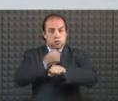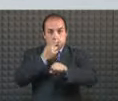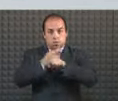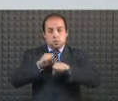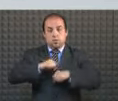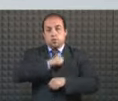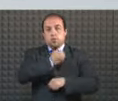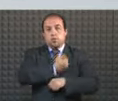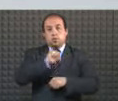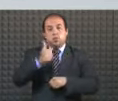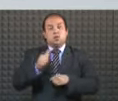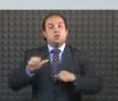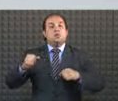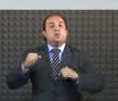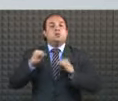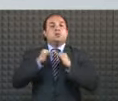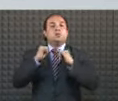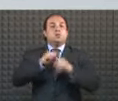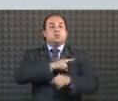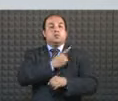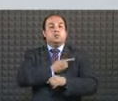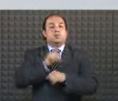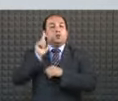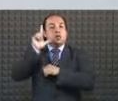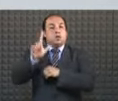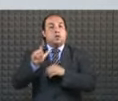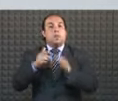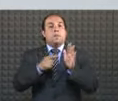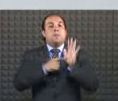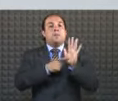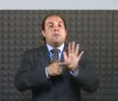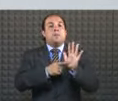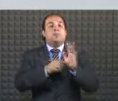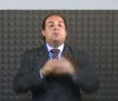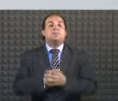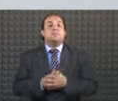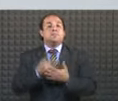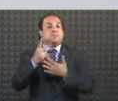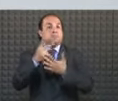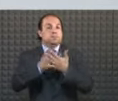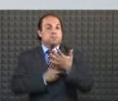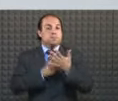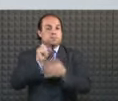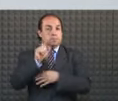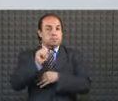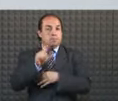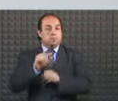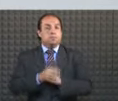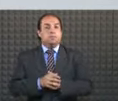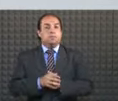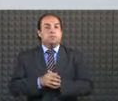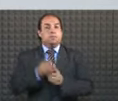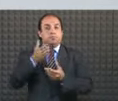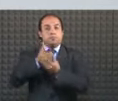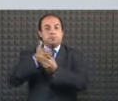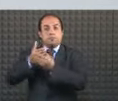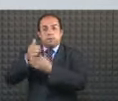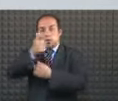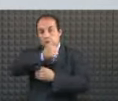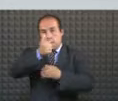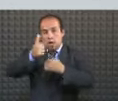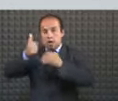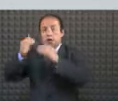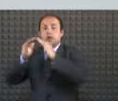las otras instituciones de salud. Y el lunes ya presentamos este programa que también vamos a ir casa por casa a